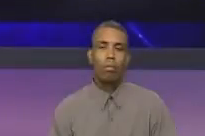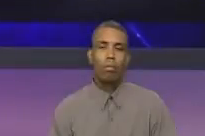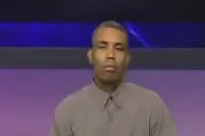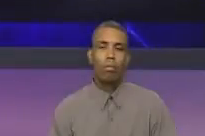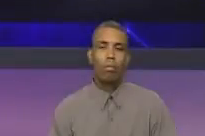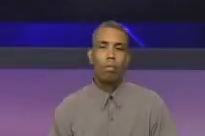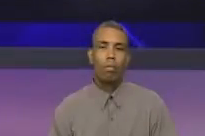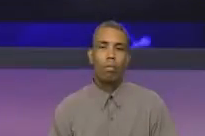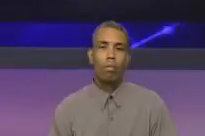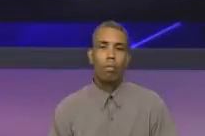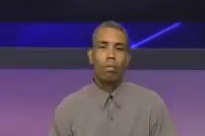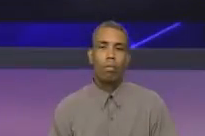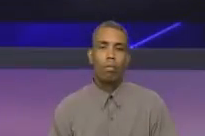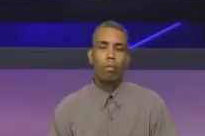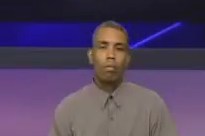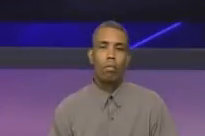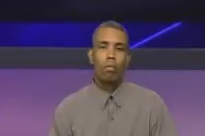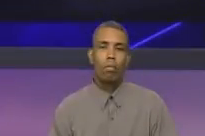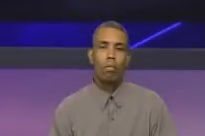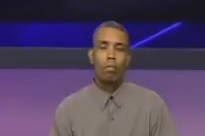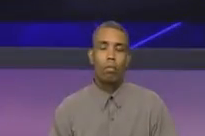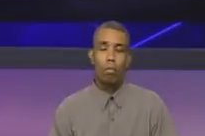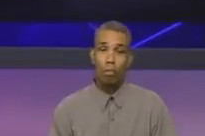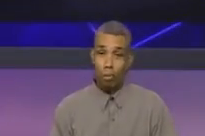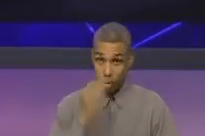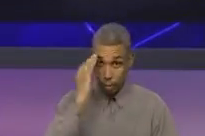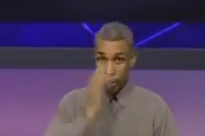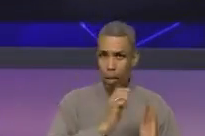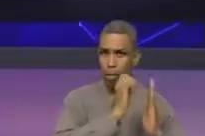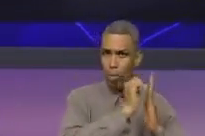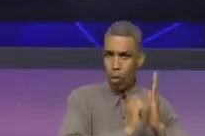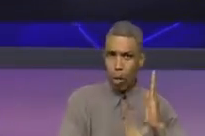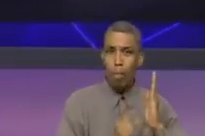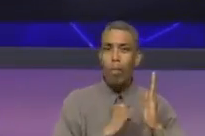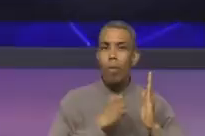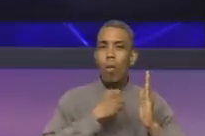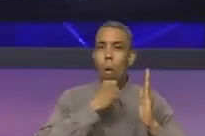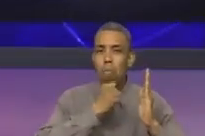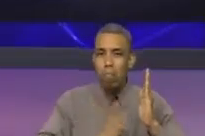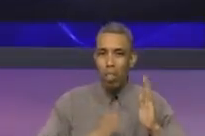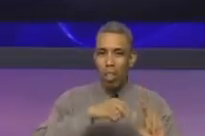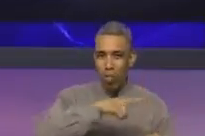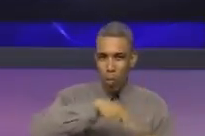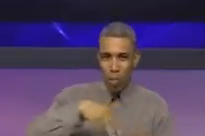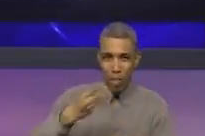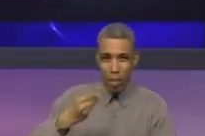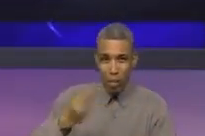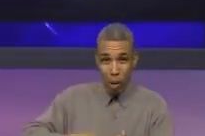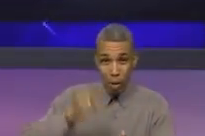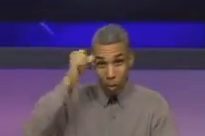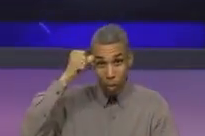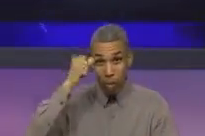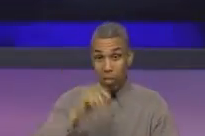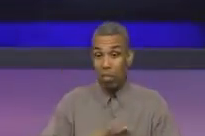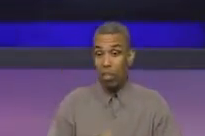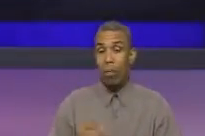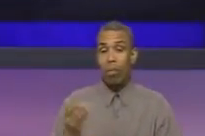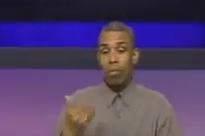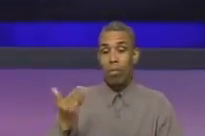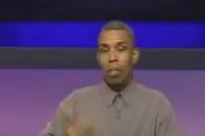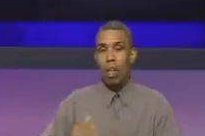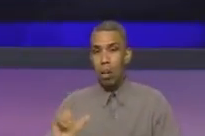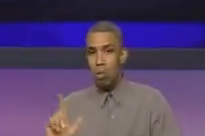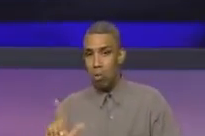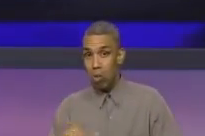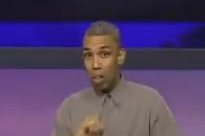Y vence el plazo para reclamar subsidio del programa Colombia Mayor. La fecha límite es el próximo lunes. Quien no reclame su subsidio en dicha fecha